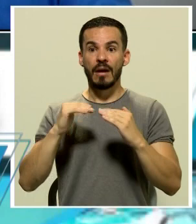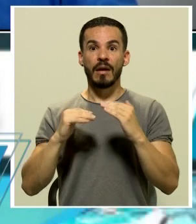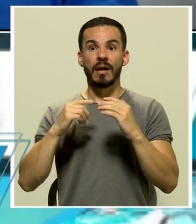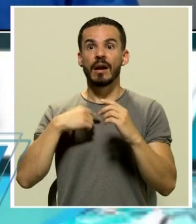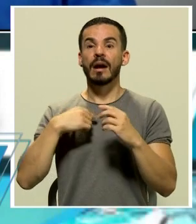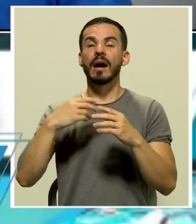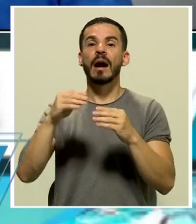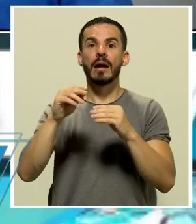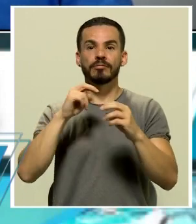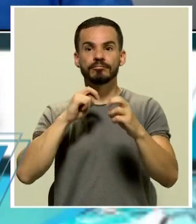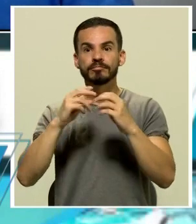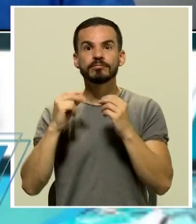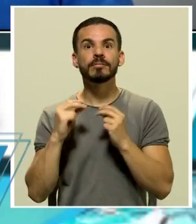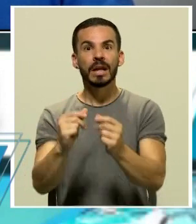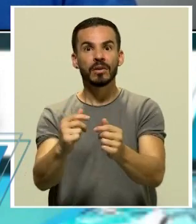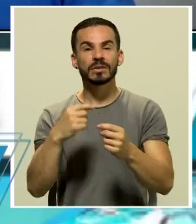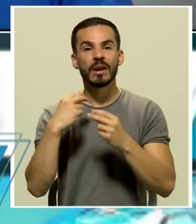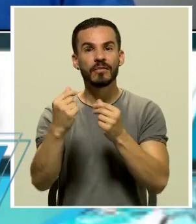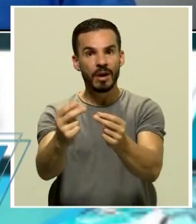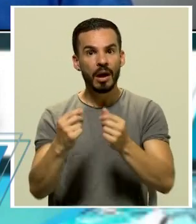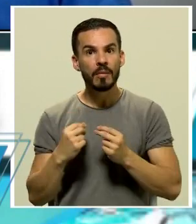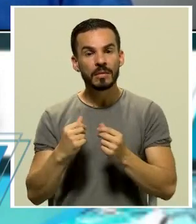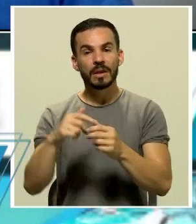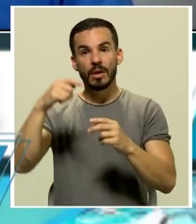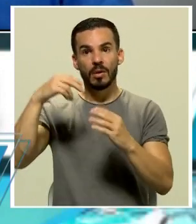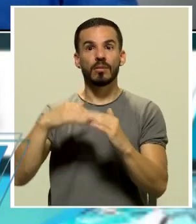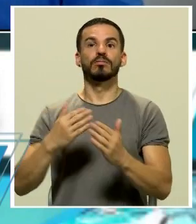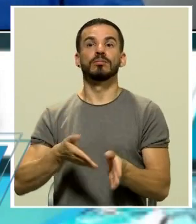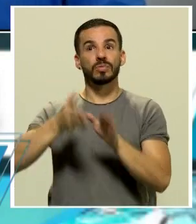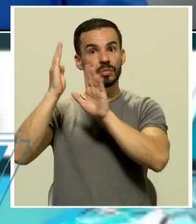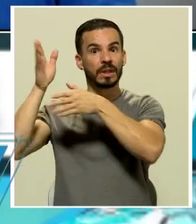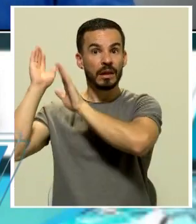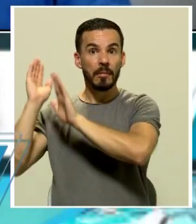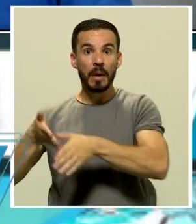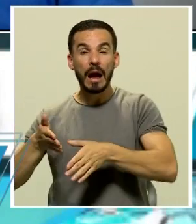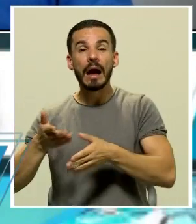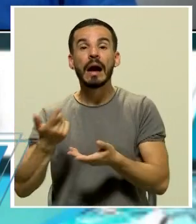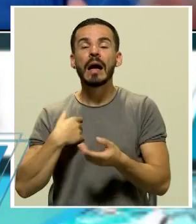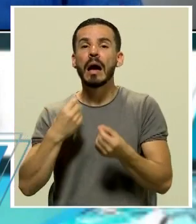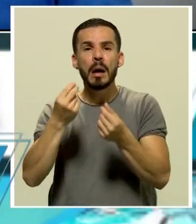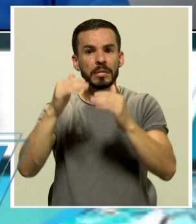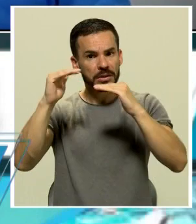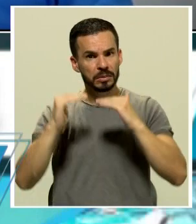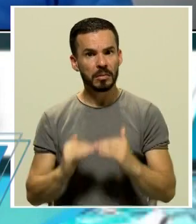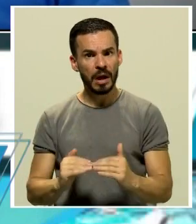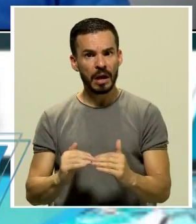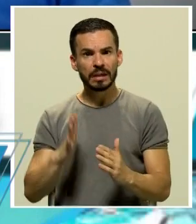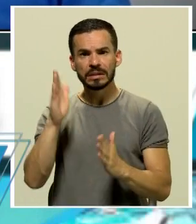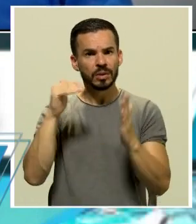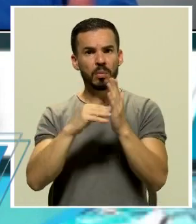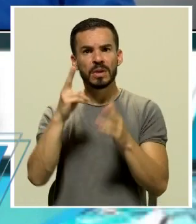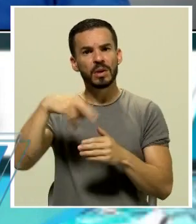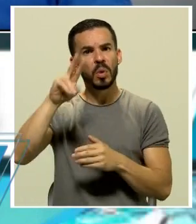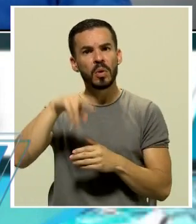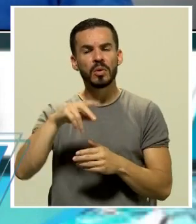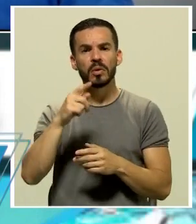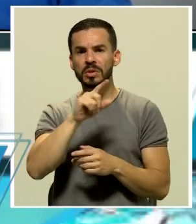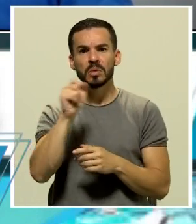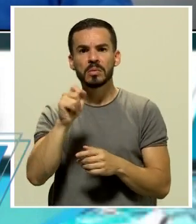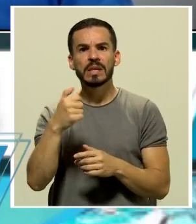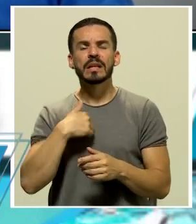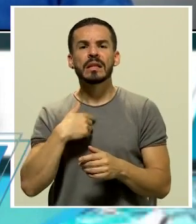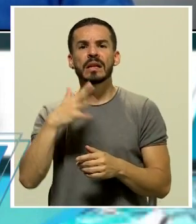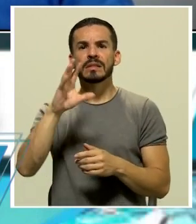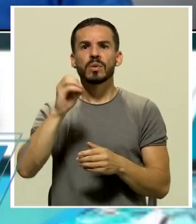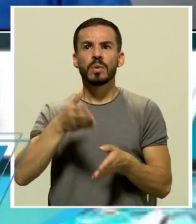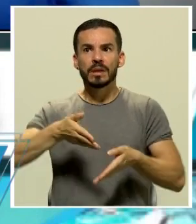local de altísima velocidad de subida y bajada a un precio muy, muy bajo, por 5,000 colones mensuales? Puede tener 50